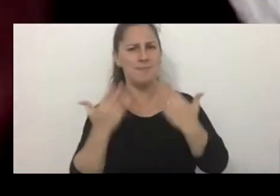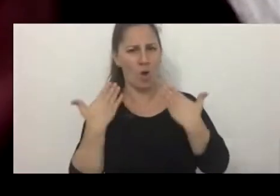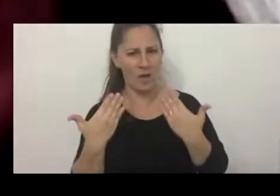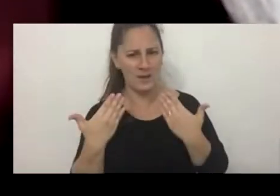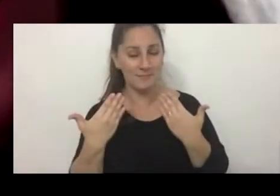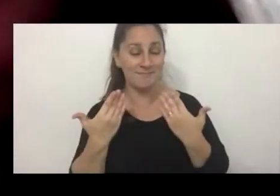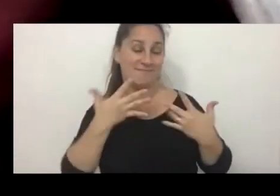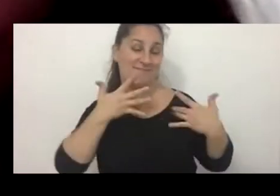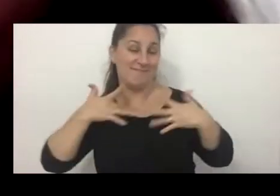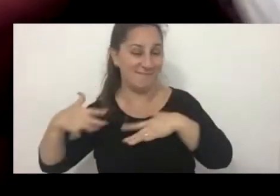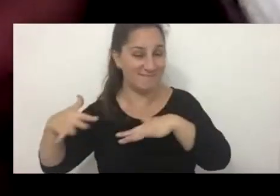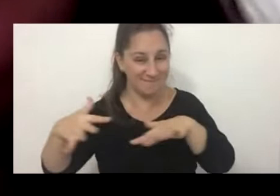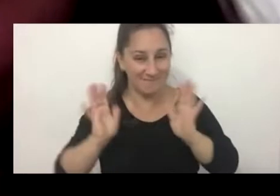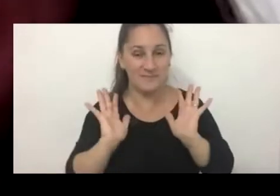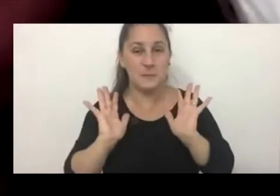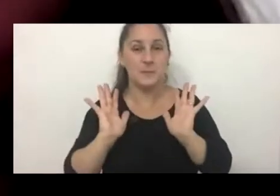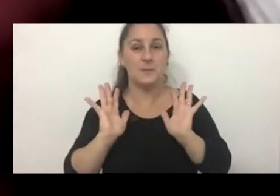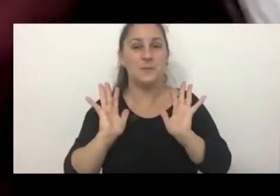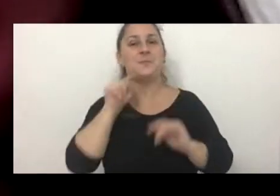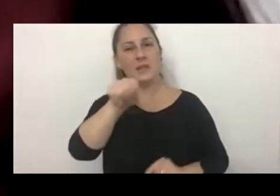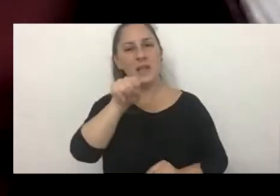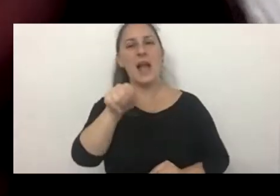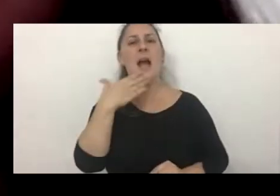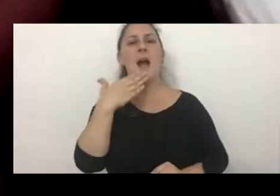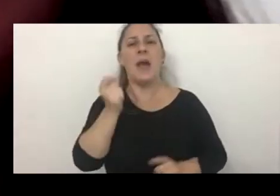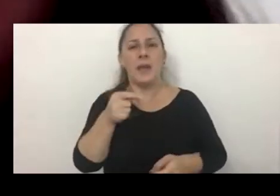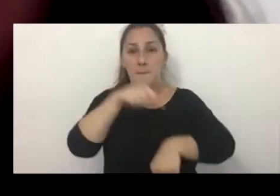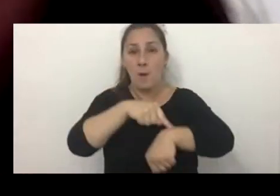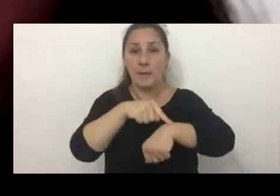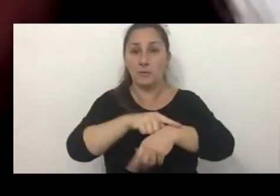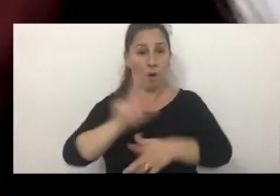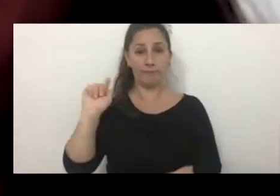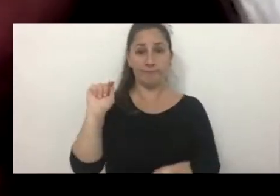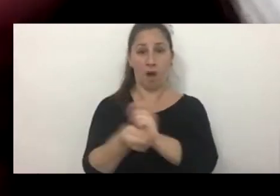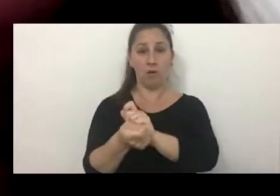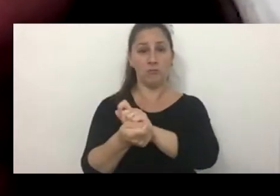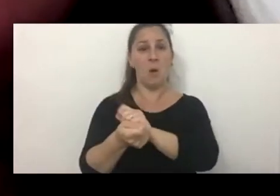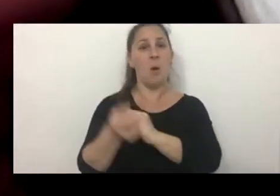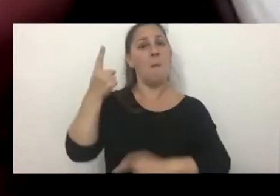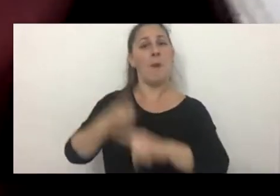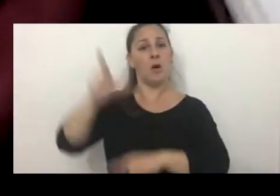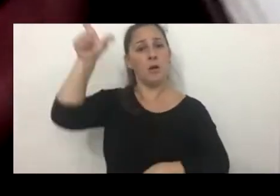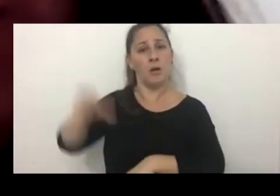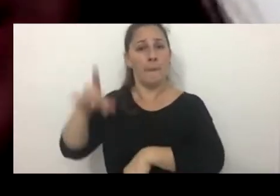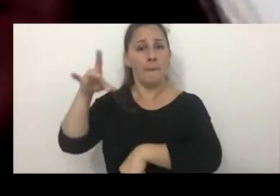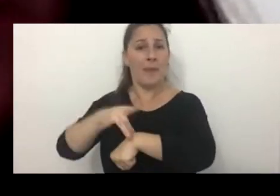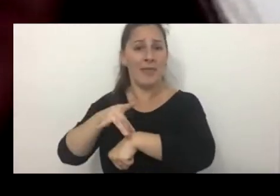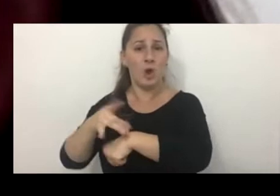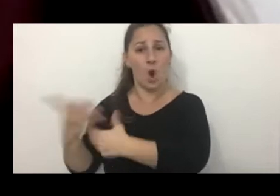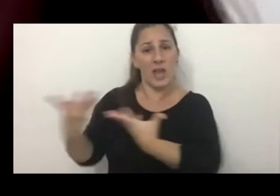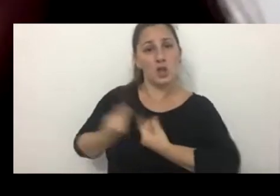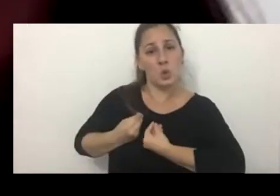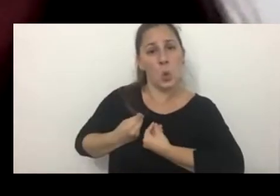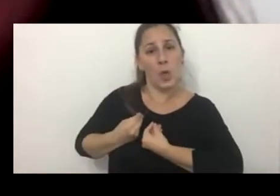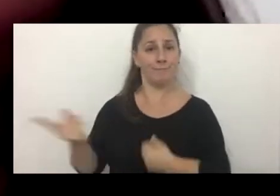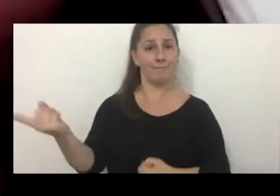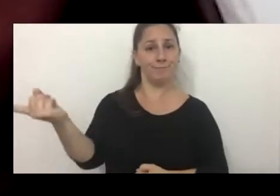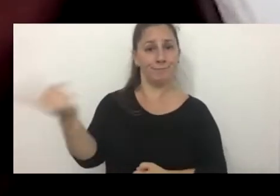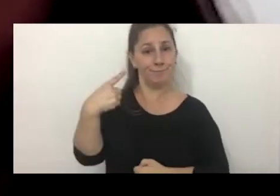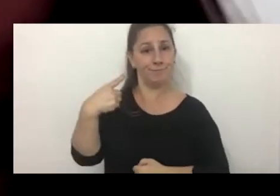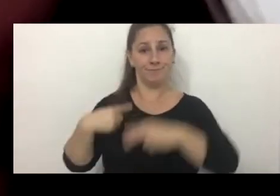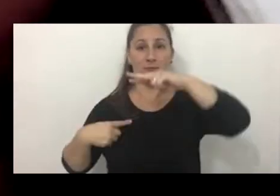circuló como un rumor dentro de la sociedad de ese momento, y que muchas veces a las mujeres se les decía a la hora del parto que se